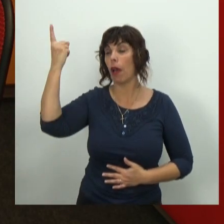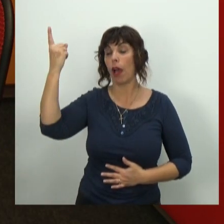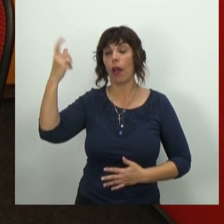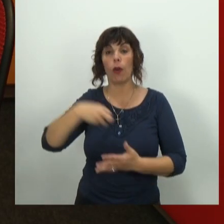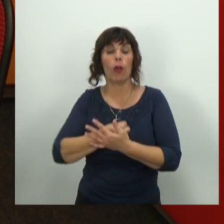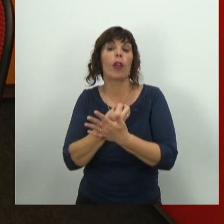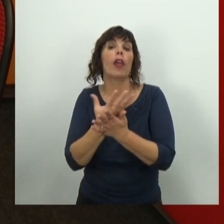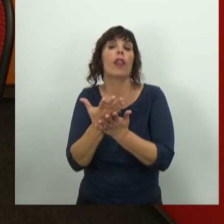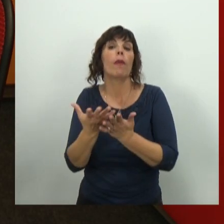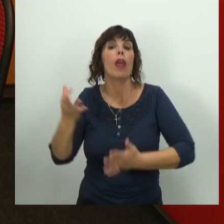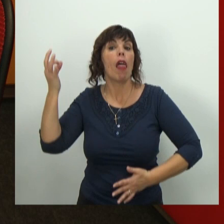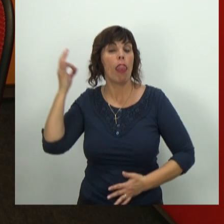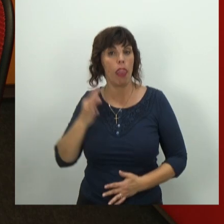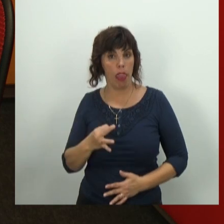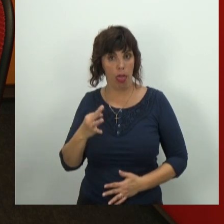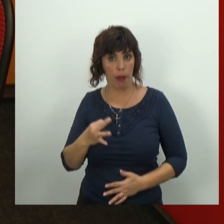del reino.